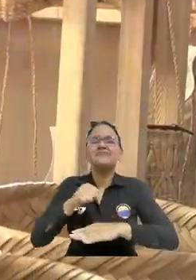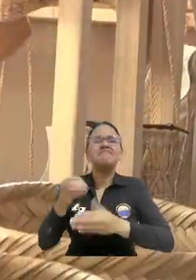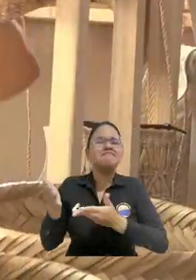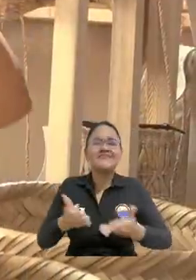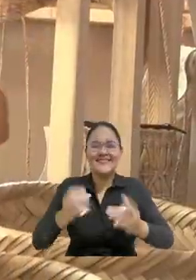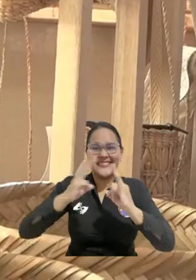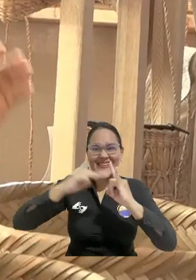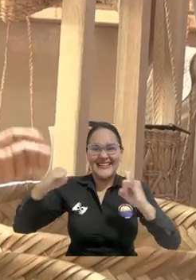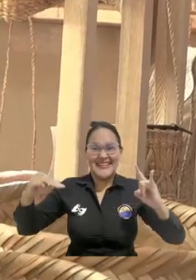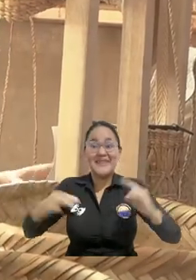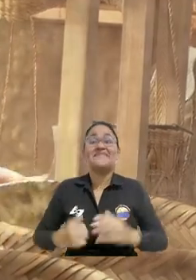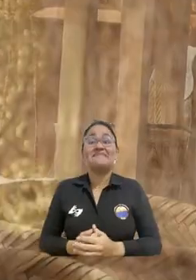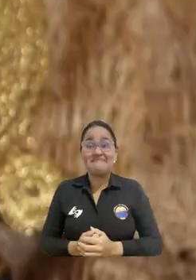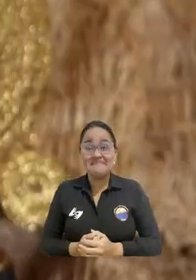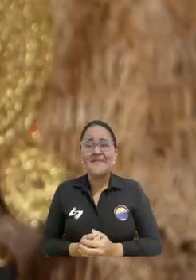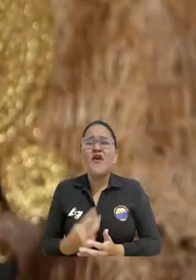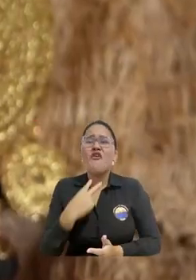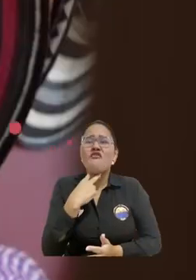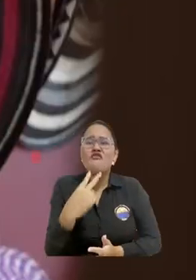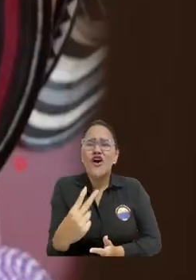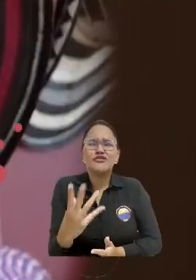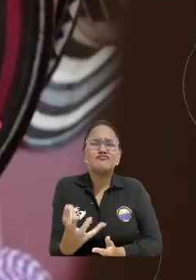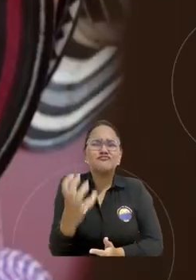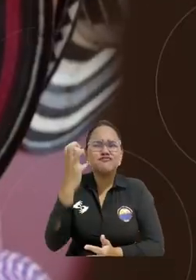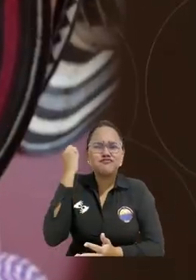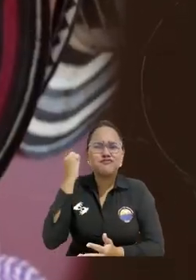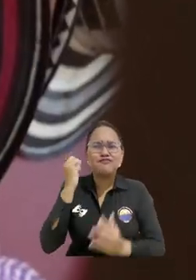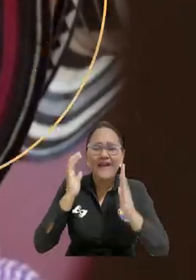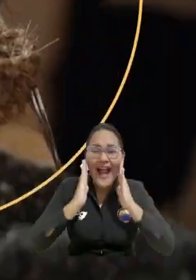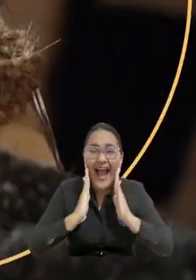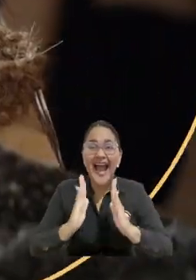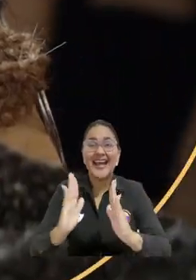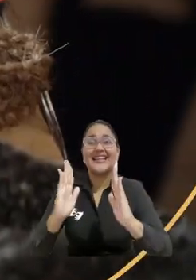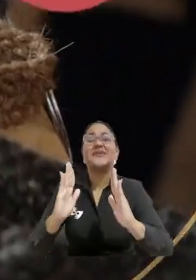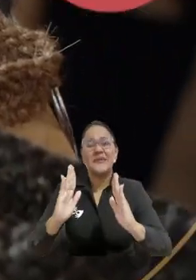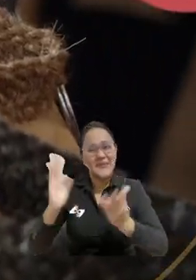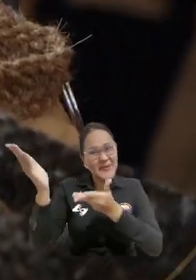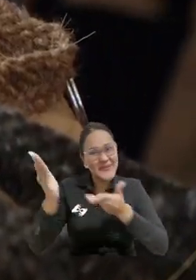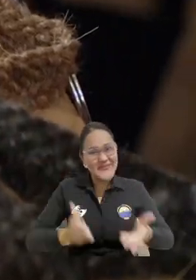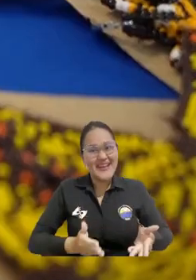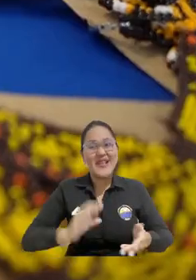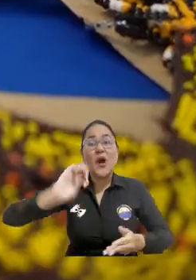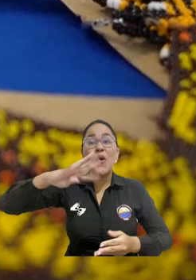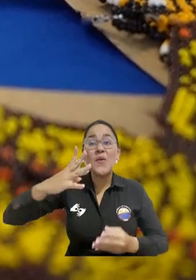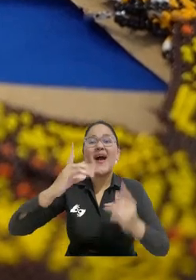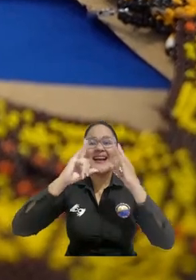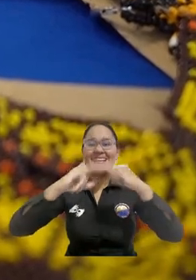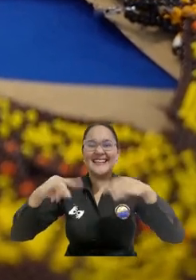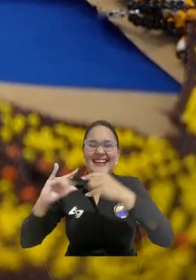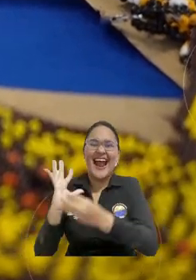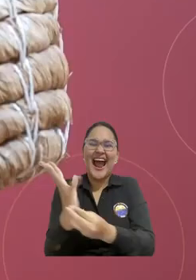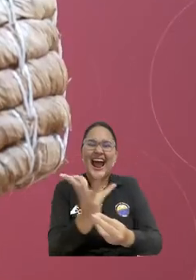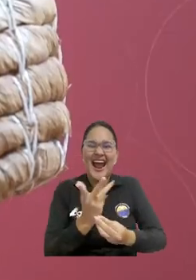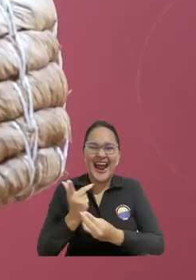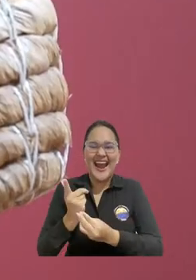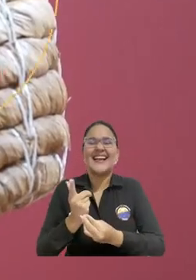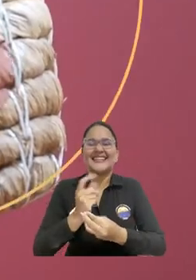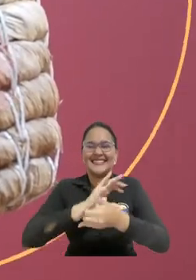rector Pablo Vera Salazar. Escuchando la voz de los ancestros, bienvenidos a la cuarta Feria Artesanal del Caribe colombiano.